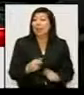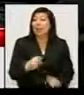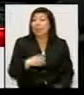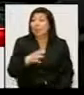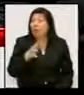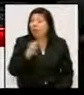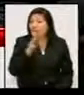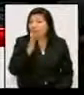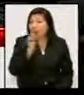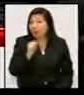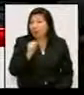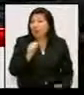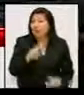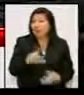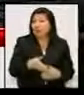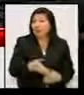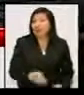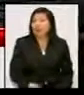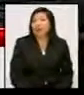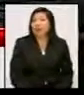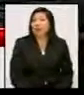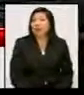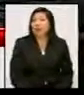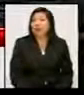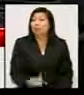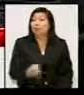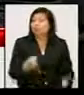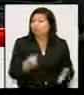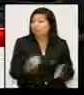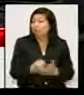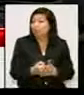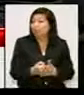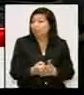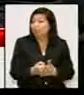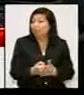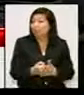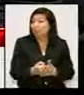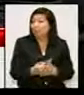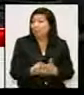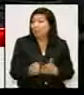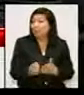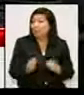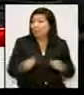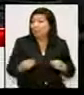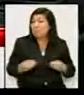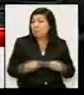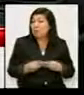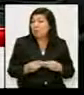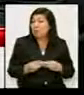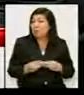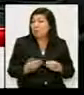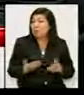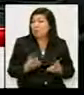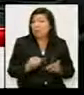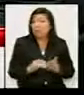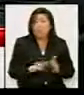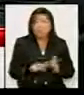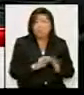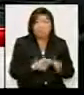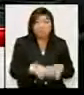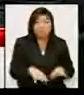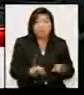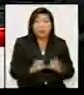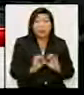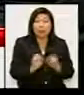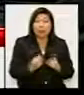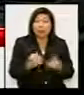si Indecopi ha sancionado por el accidente que hubo en Machu Picchu. Eso es muy importante saber, si ha